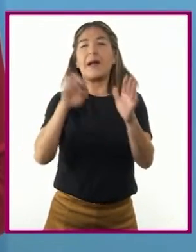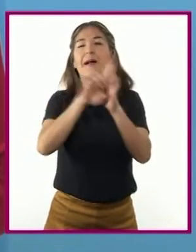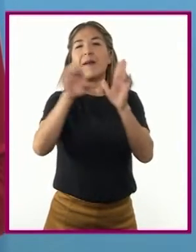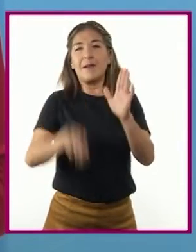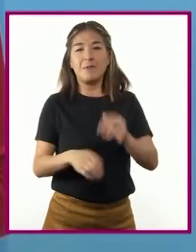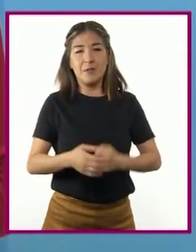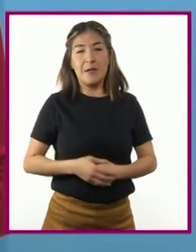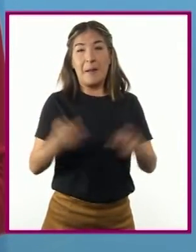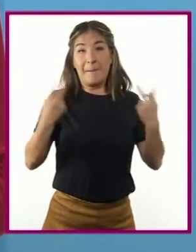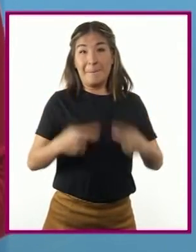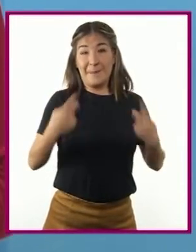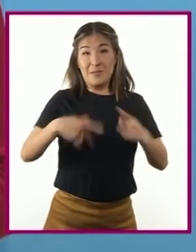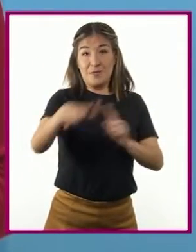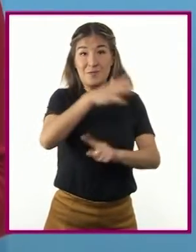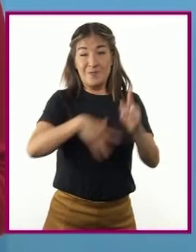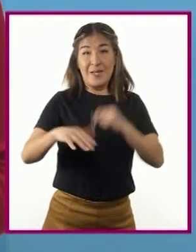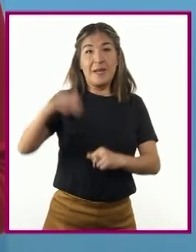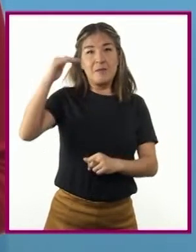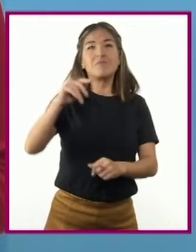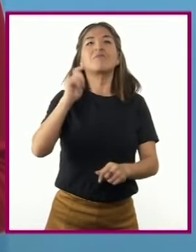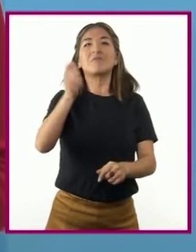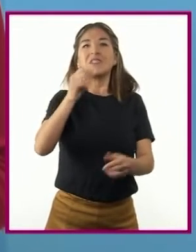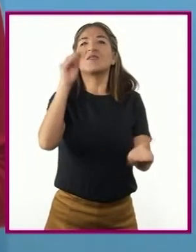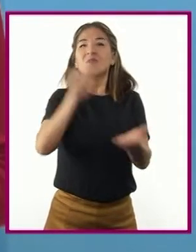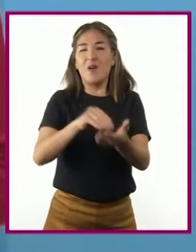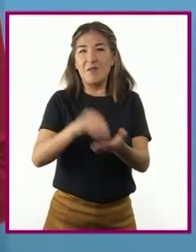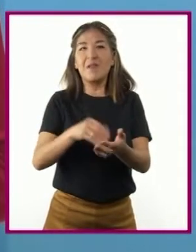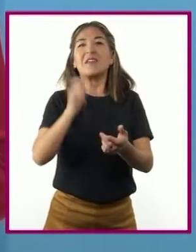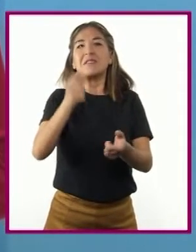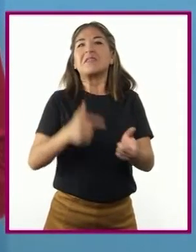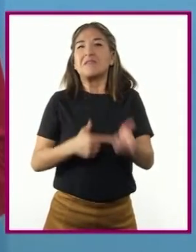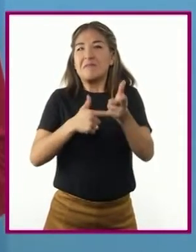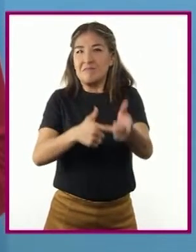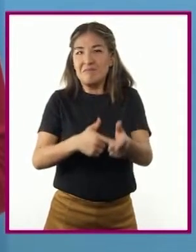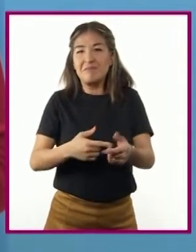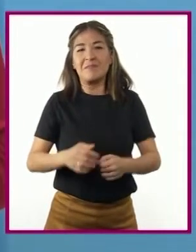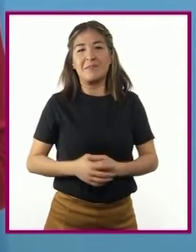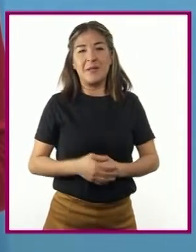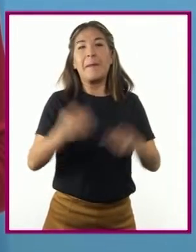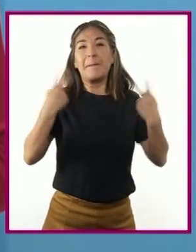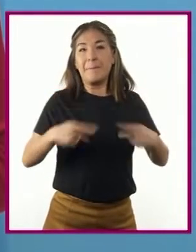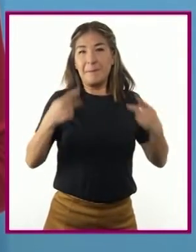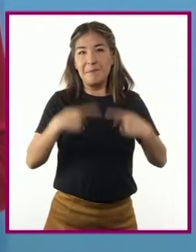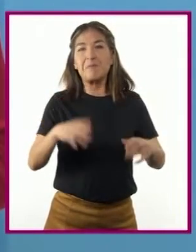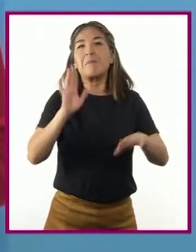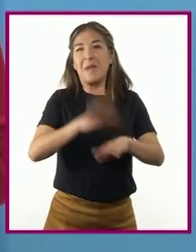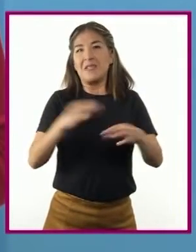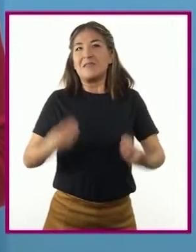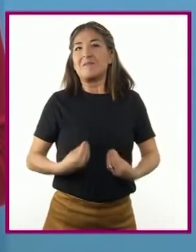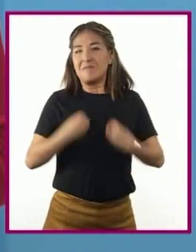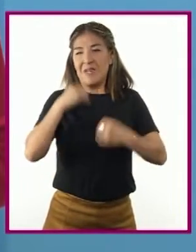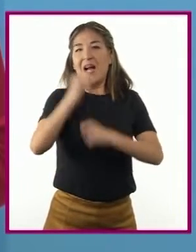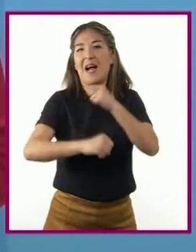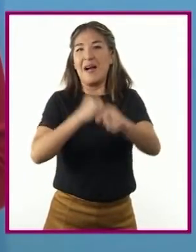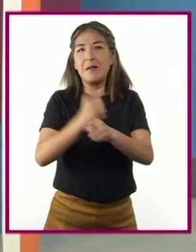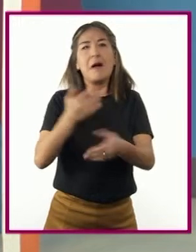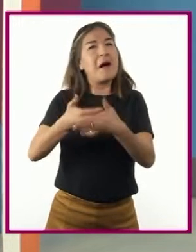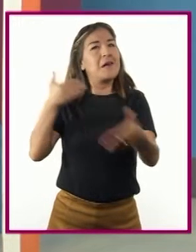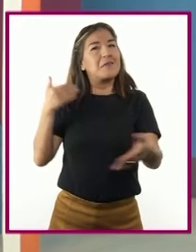la población adulta es más longeva. Esto quiere decir que las personas viven más años que